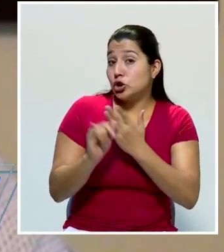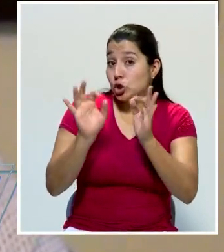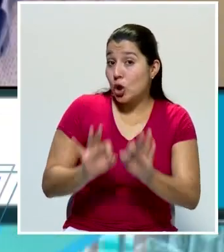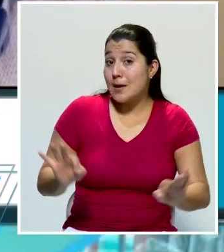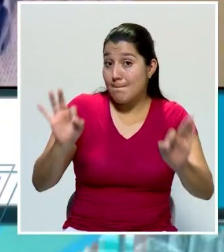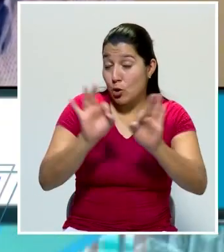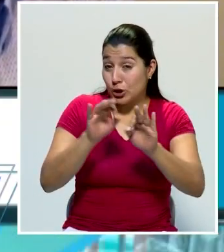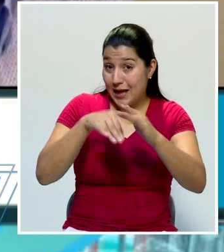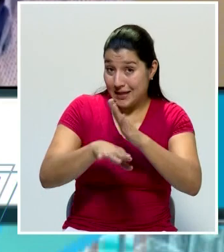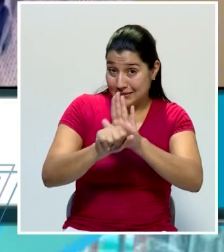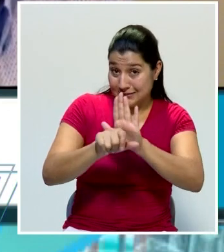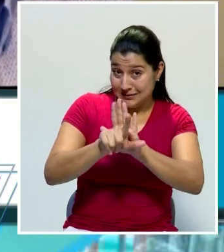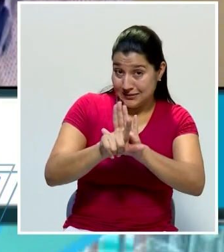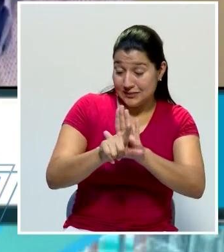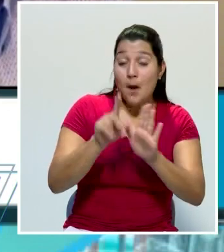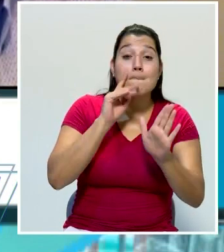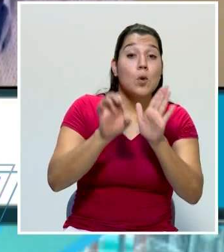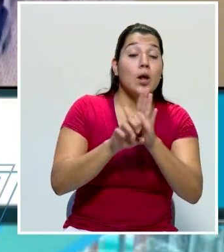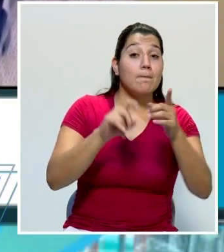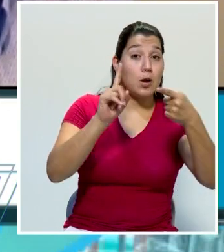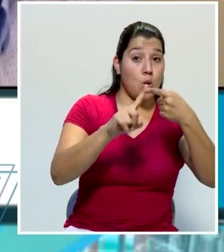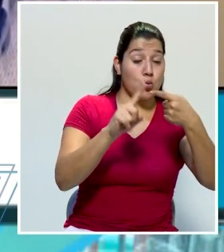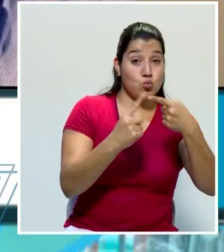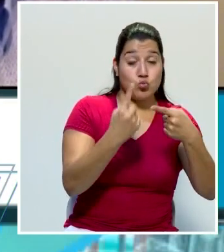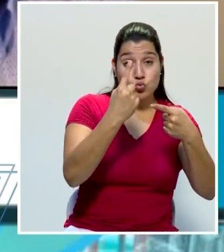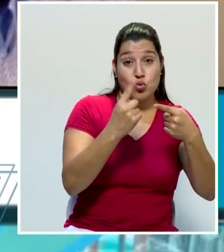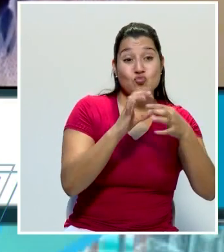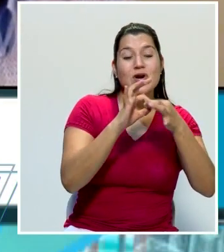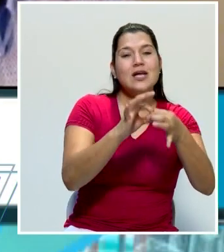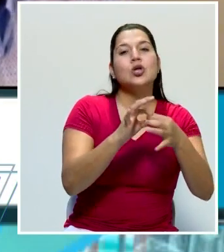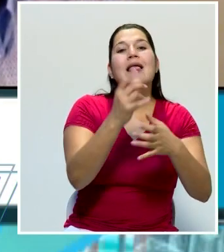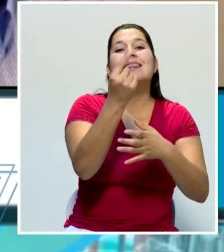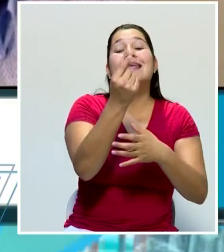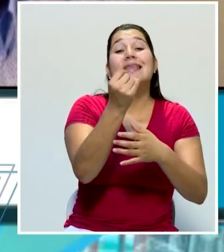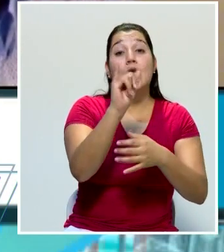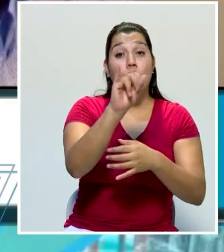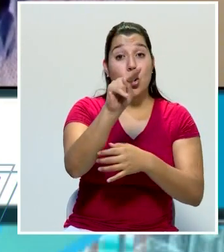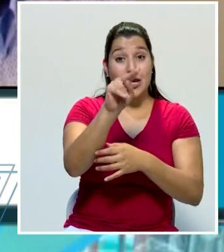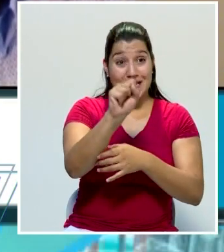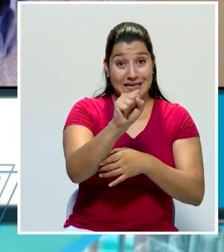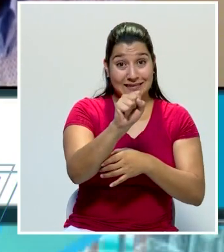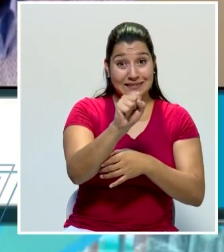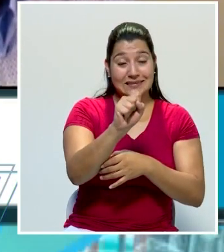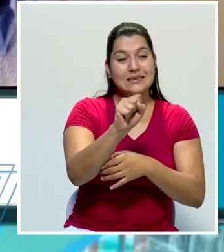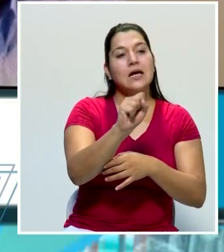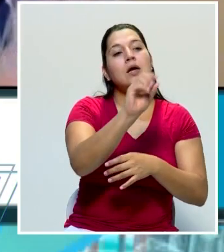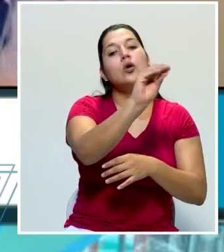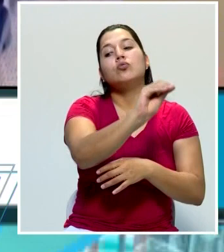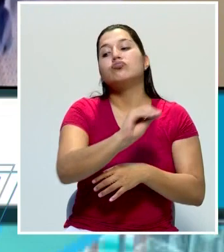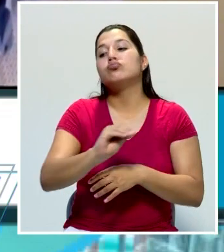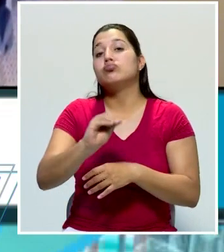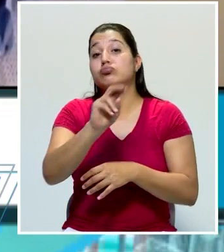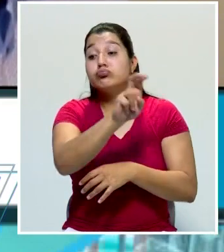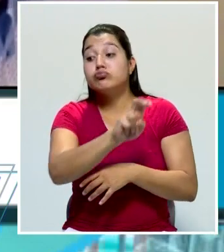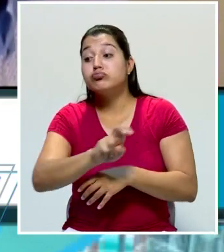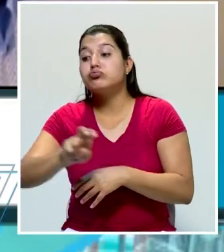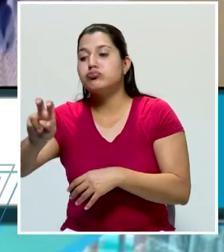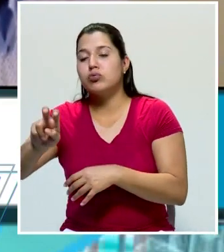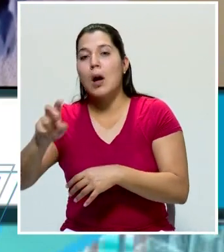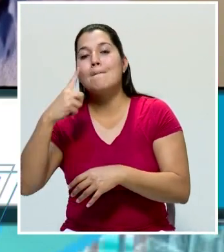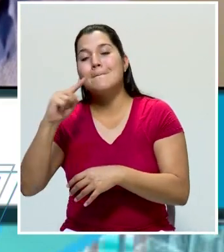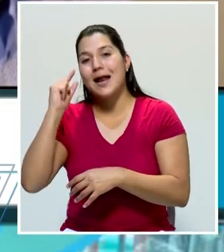legislativa. Uno, que tiene que ver con el traslado de recursos del Instituto Nacional de Seguros para